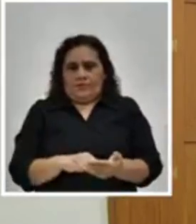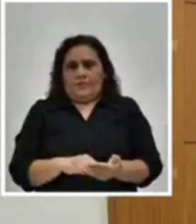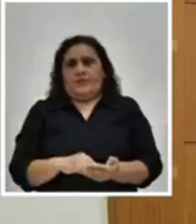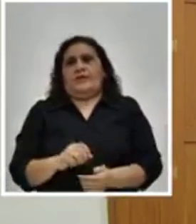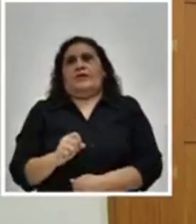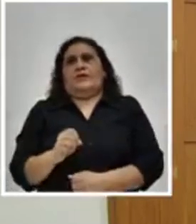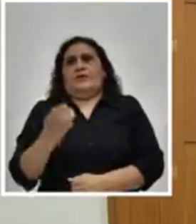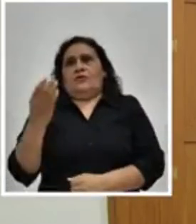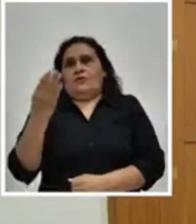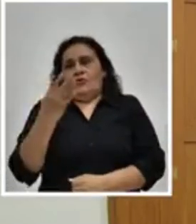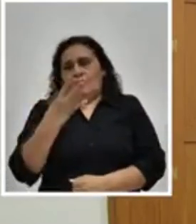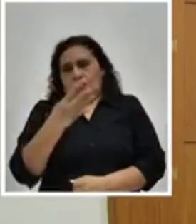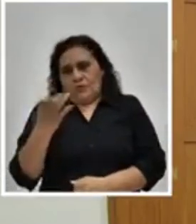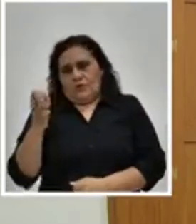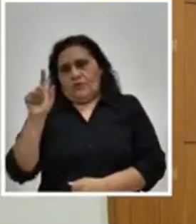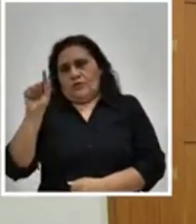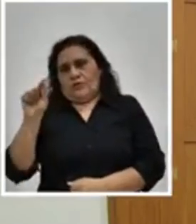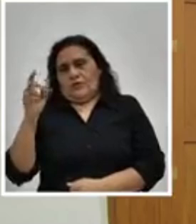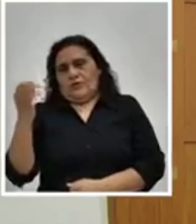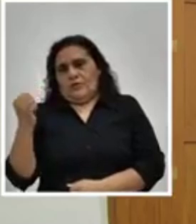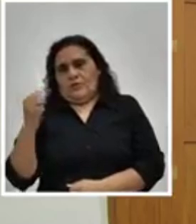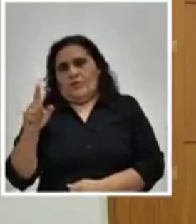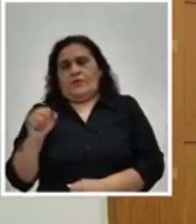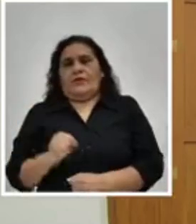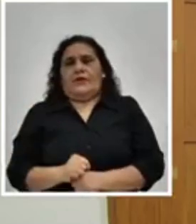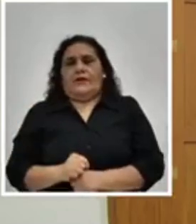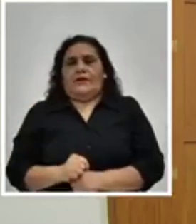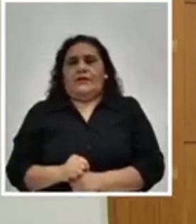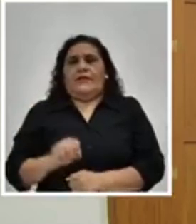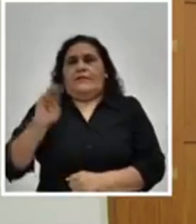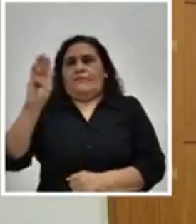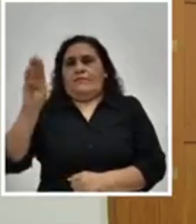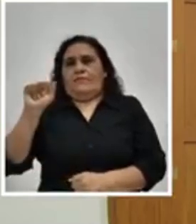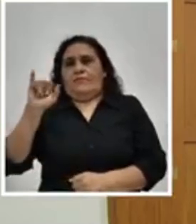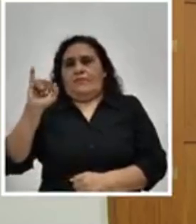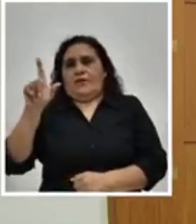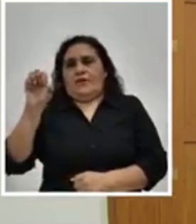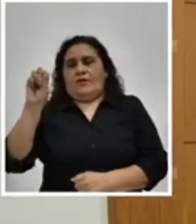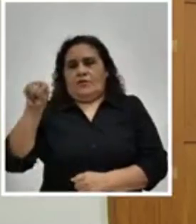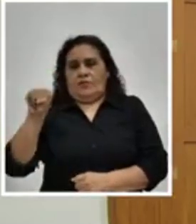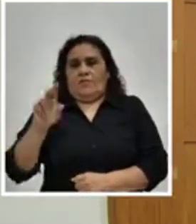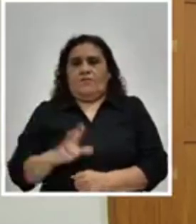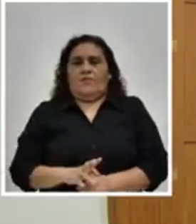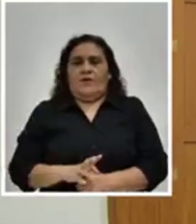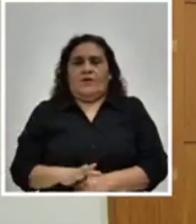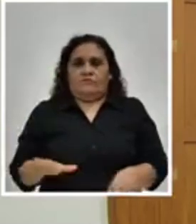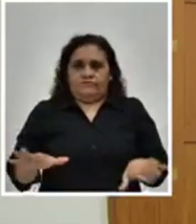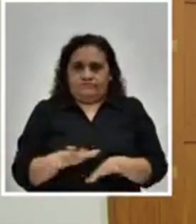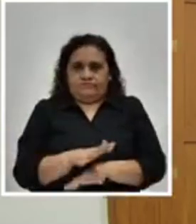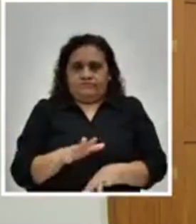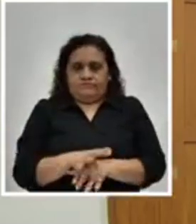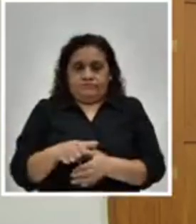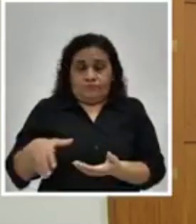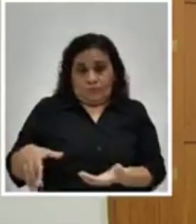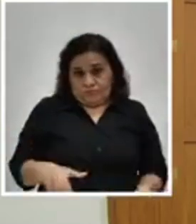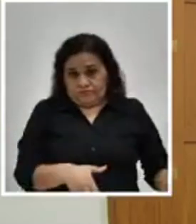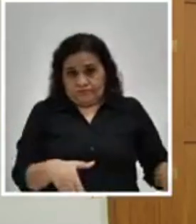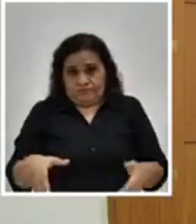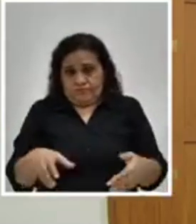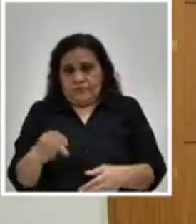2.999.979 pesos provenientes del FAISMUM 2024 en la rehabilitación y pavimentación de calles